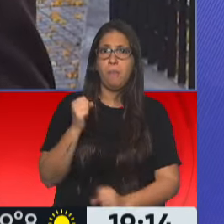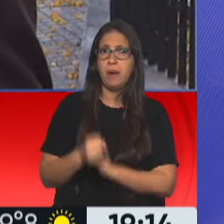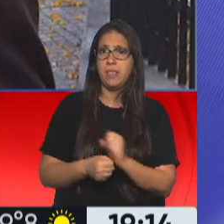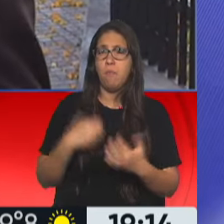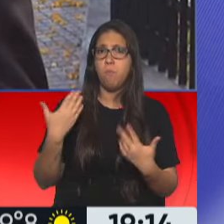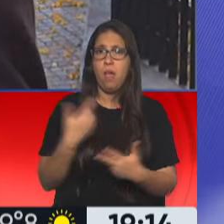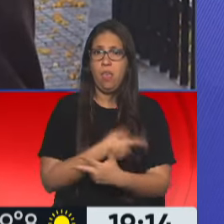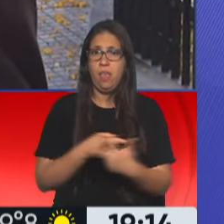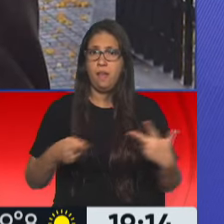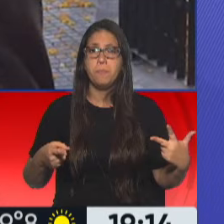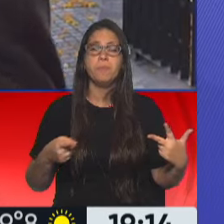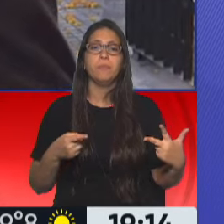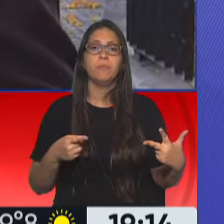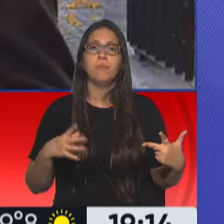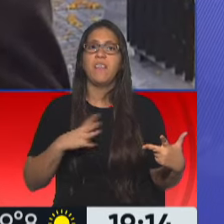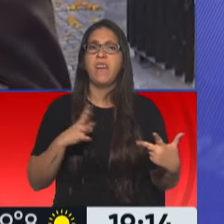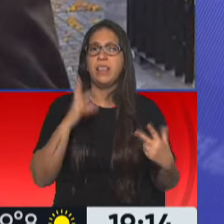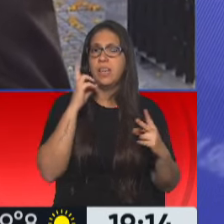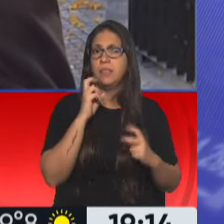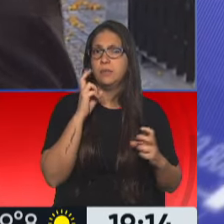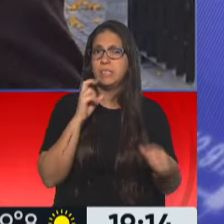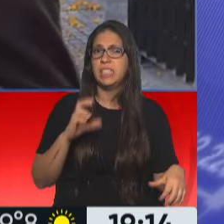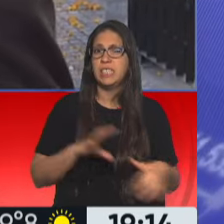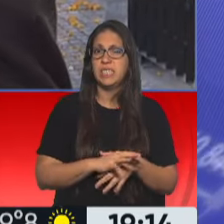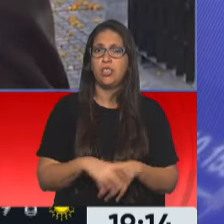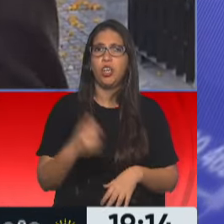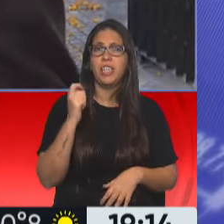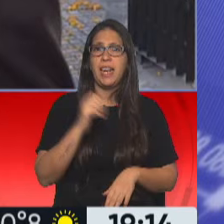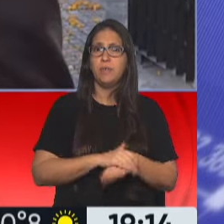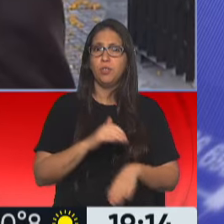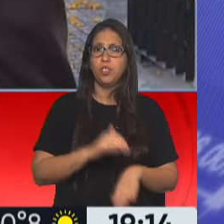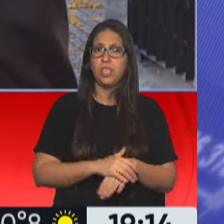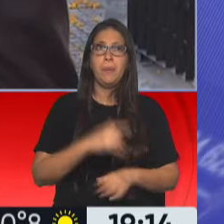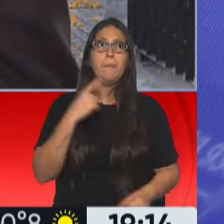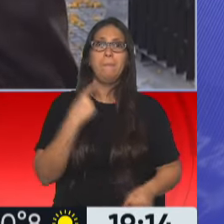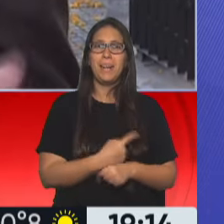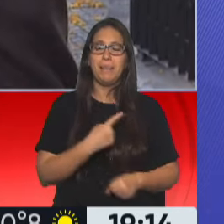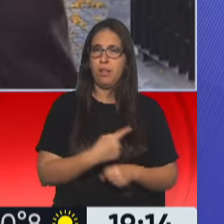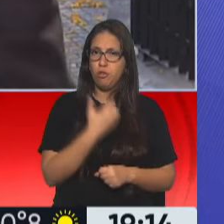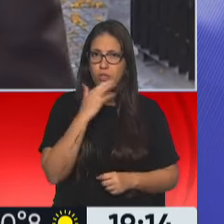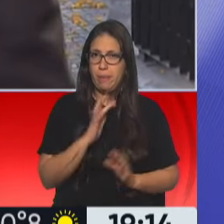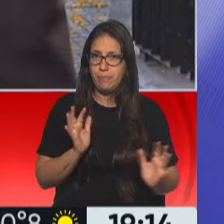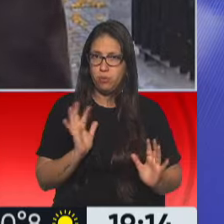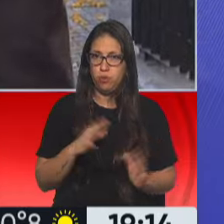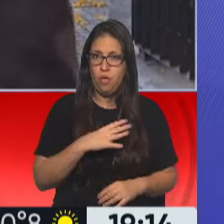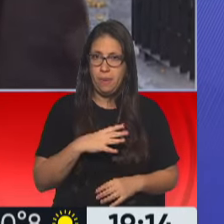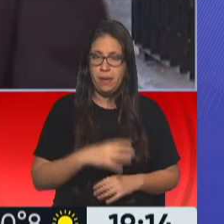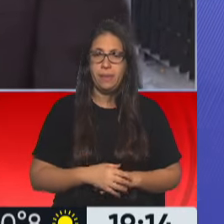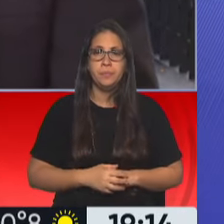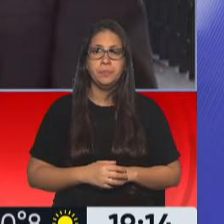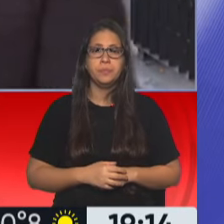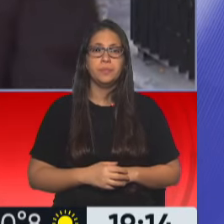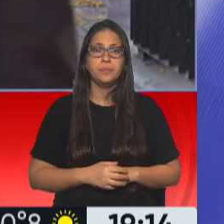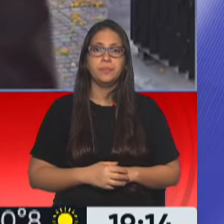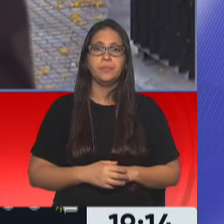la pericia todavía no está resuelta y no sabemos quién es el responsable directo o primario de este accidente que hubo en la planta.